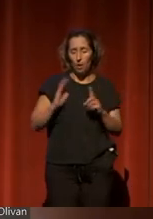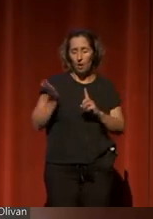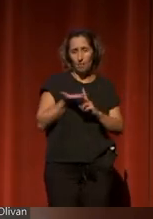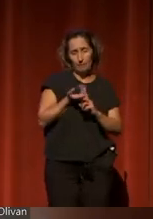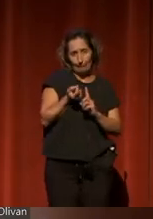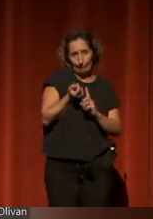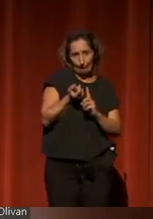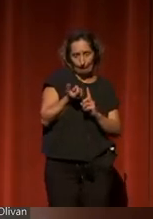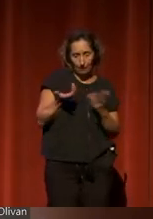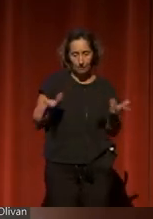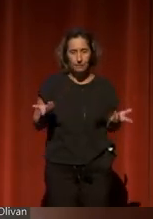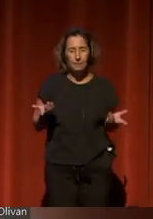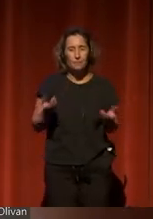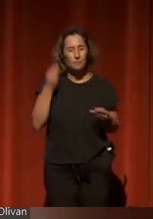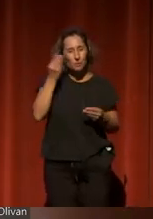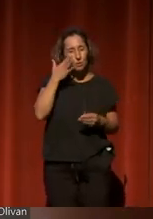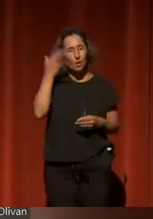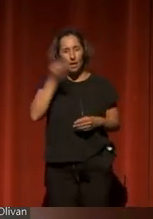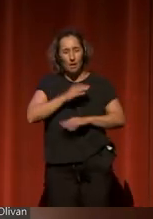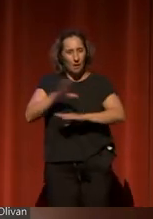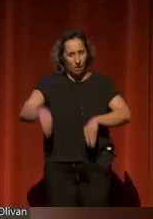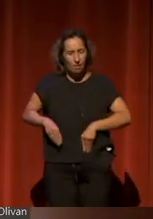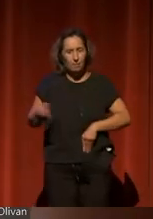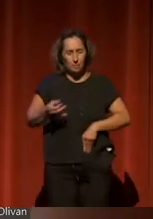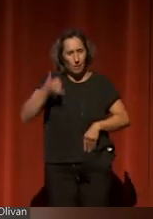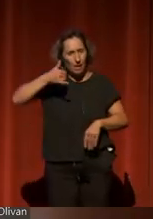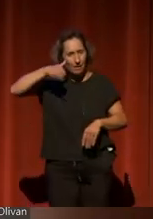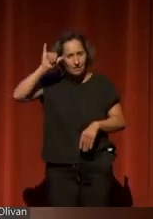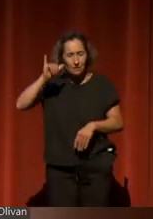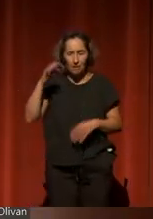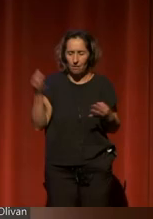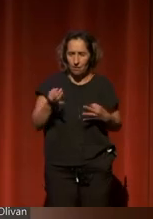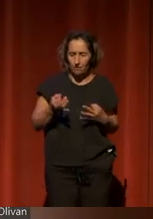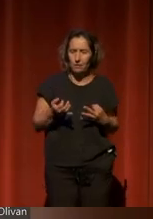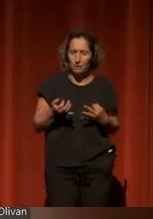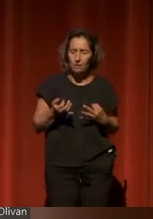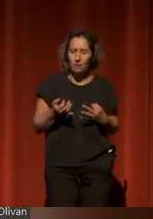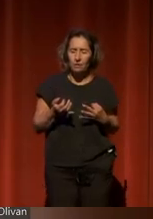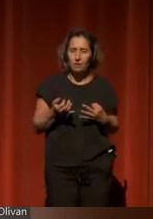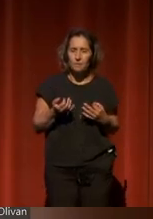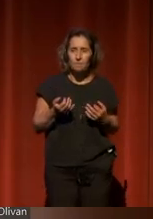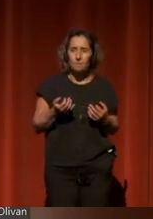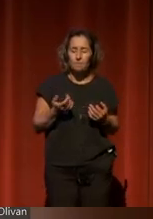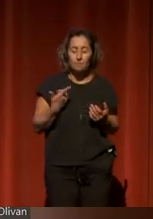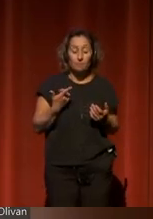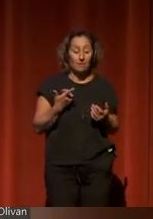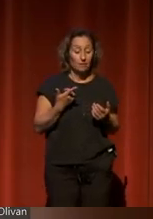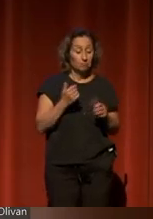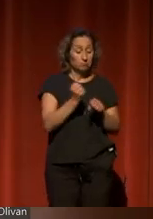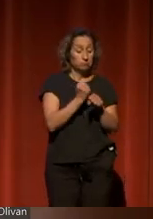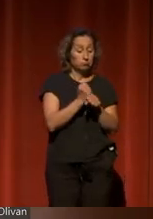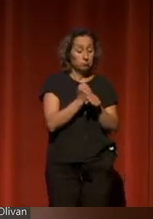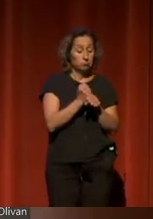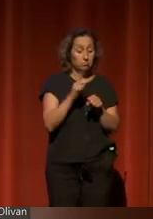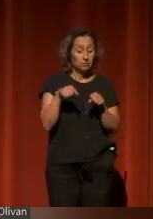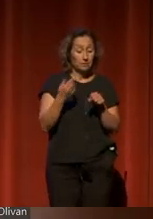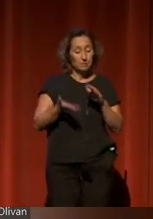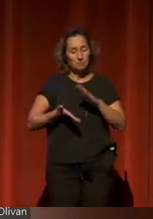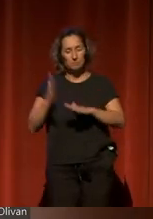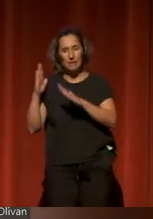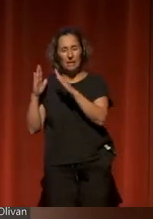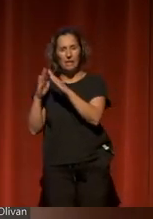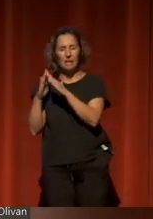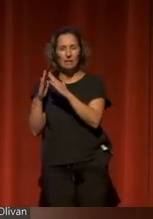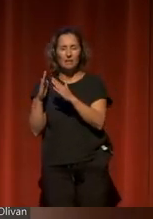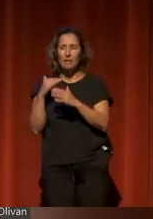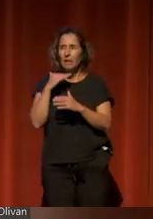Entonces yo creo que hay que arriesgar un poco y y creo que hay que irse en general a casa con con con algún problemilla no